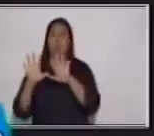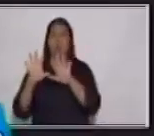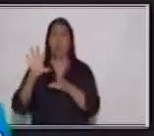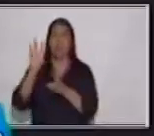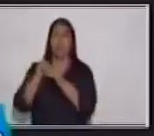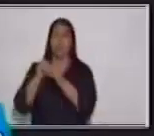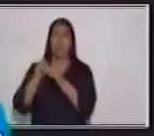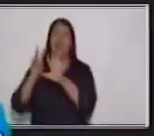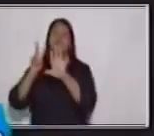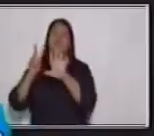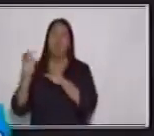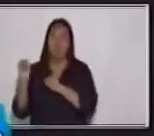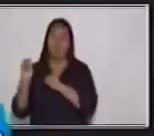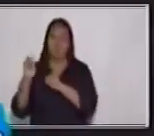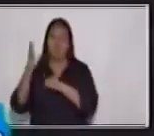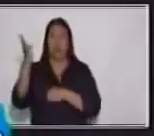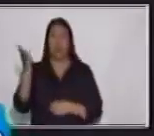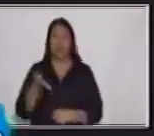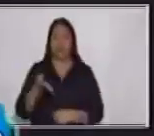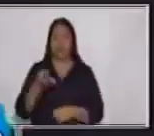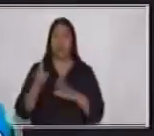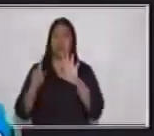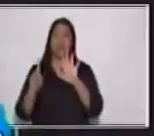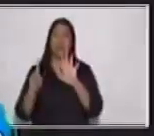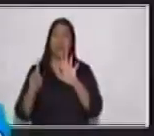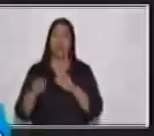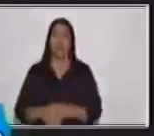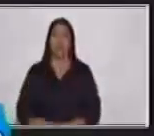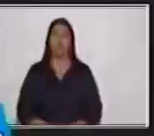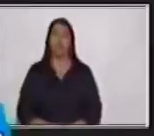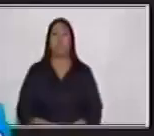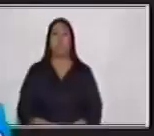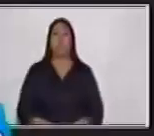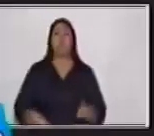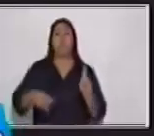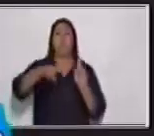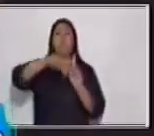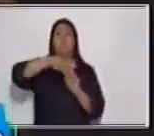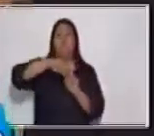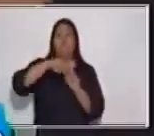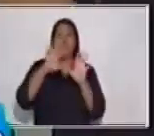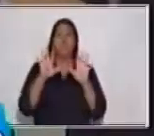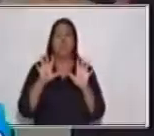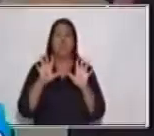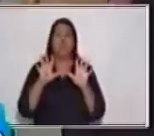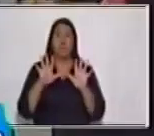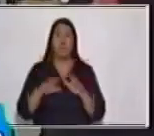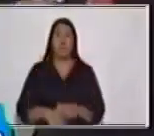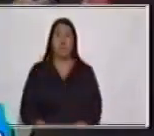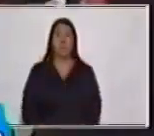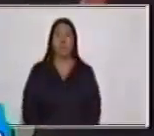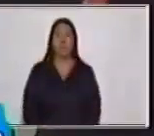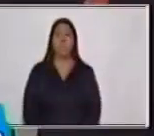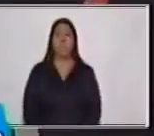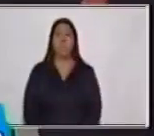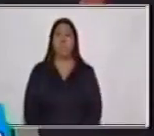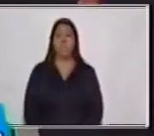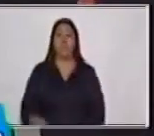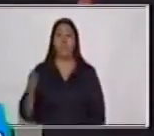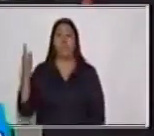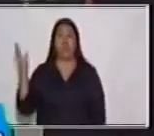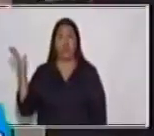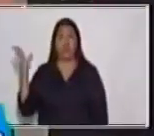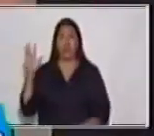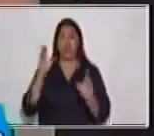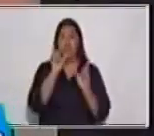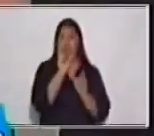70 dividido 6 más 10. Aquí tenemos ya